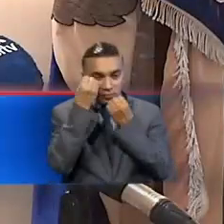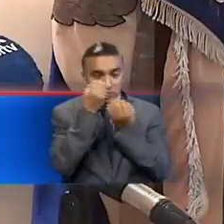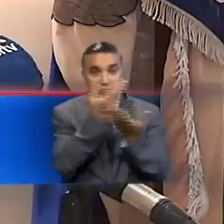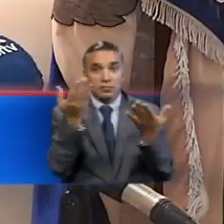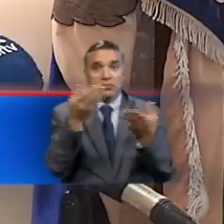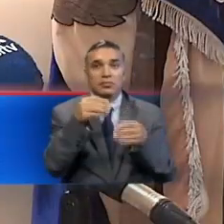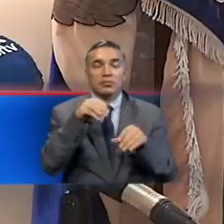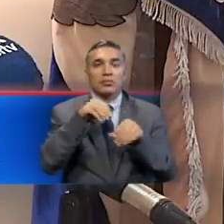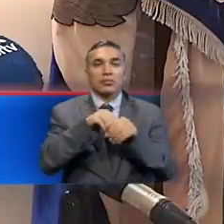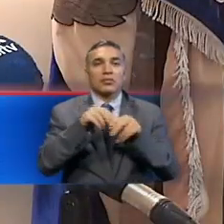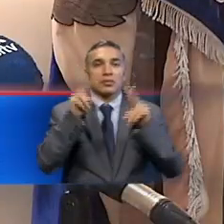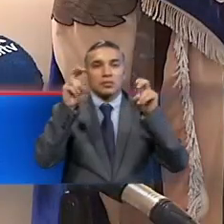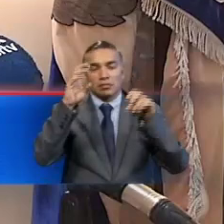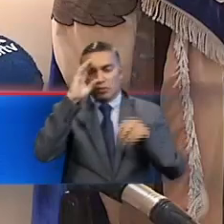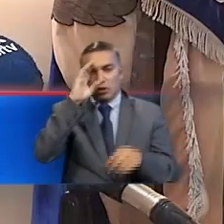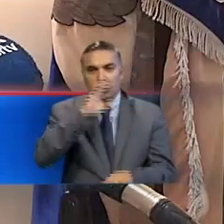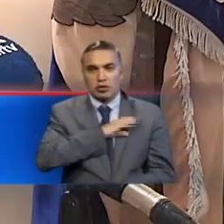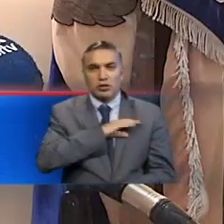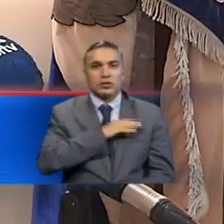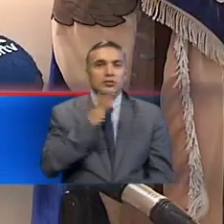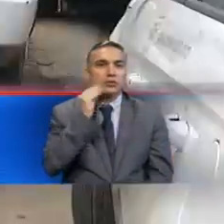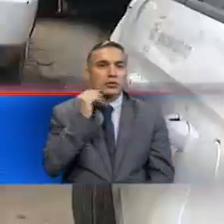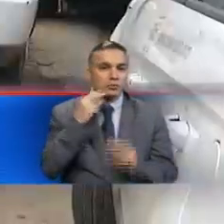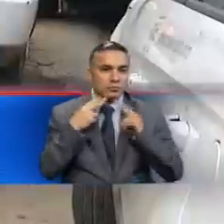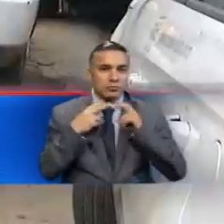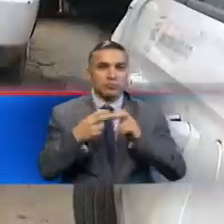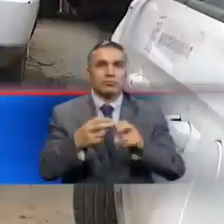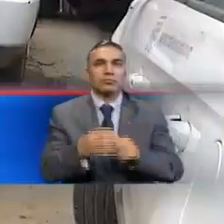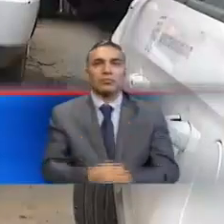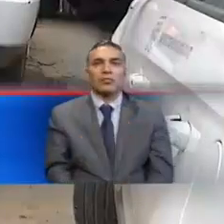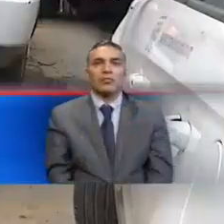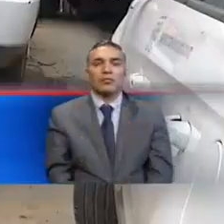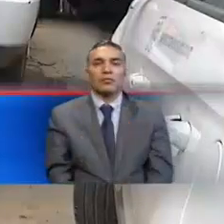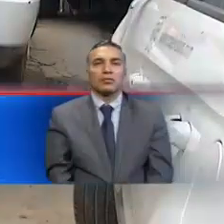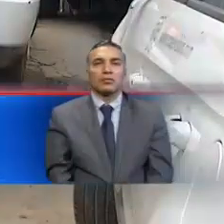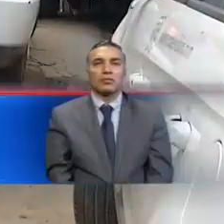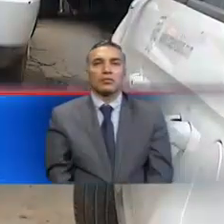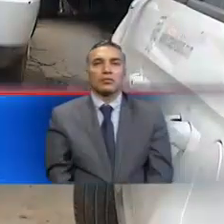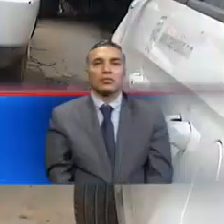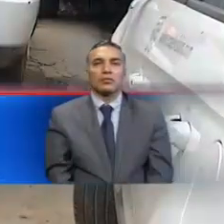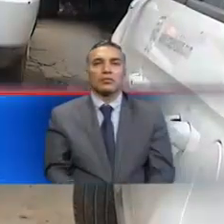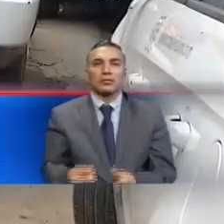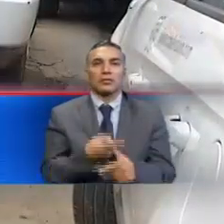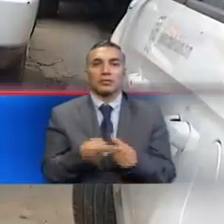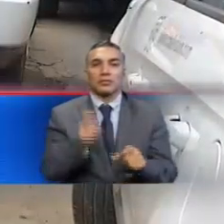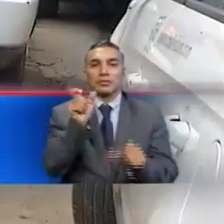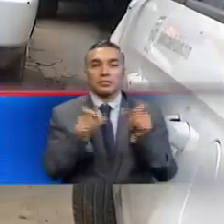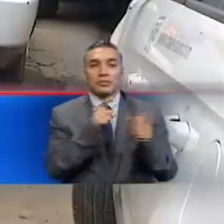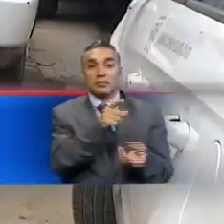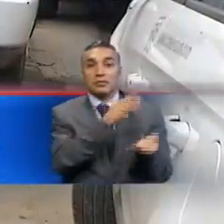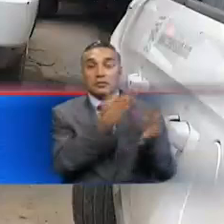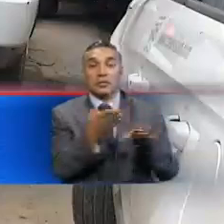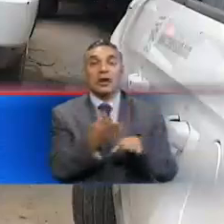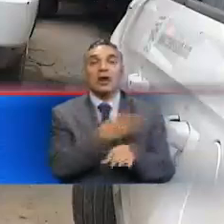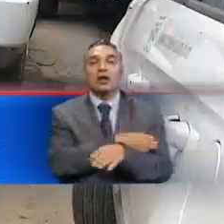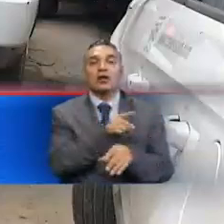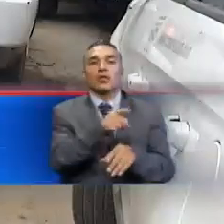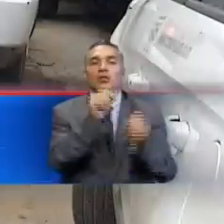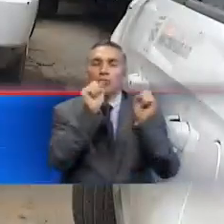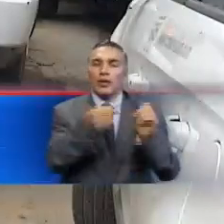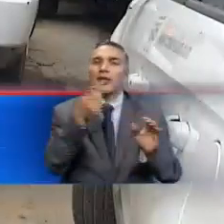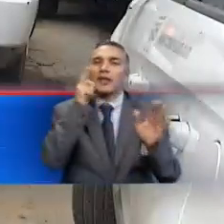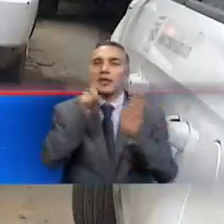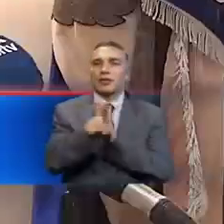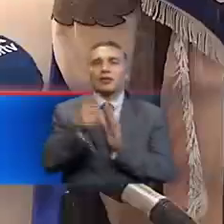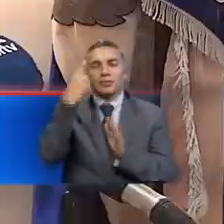parte de las unidades investigativas, estamos claros de que el hoyo exiso en su momento pudo haber denunciado